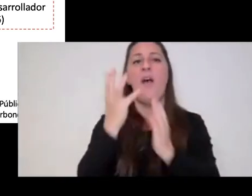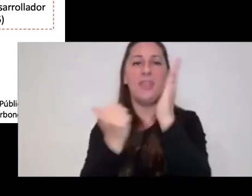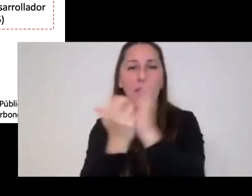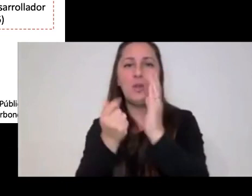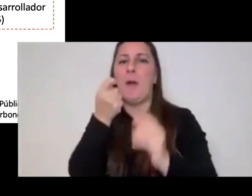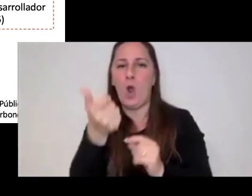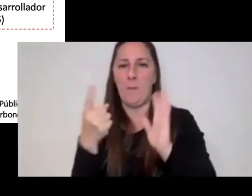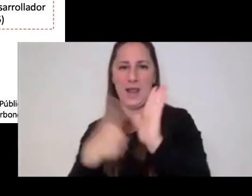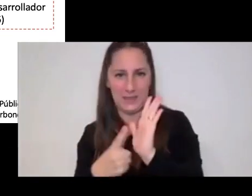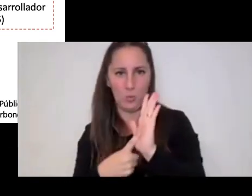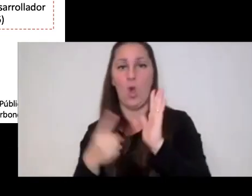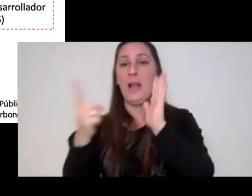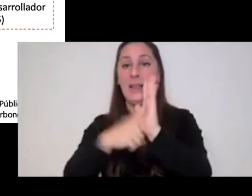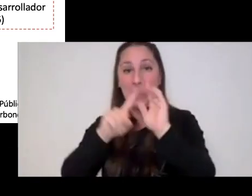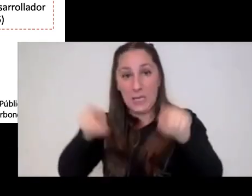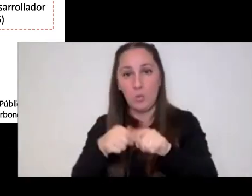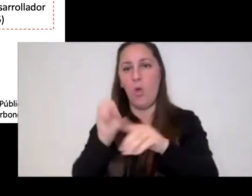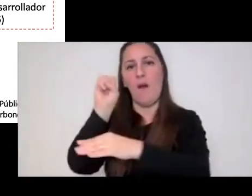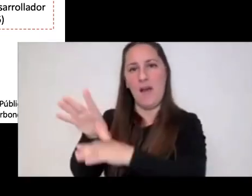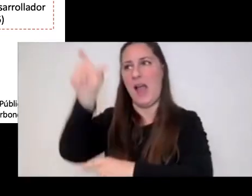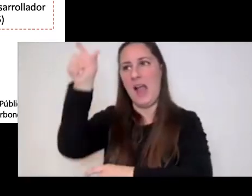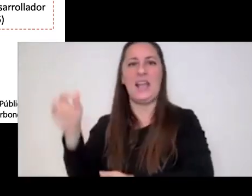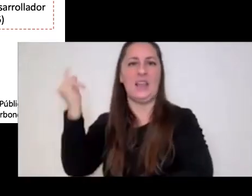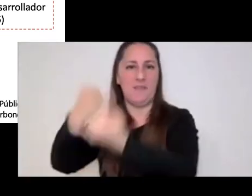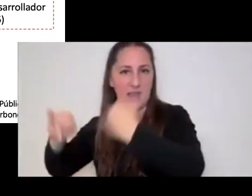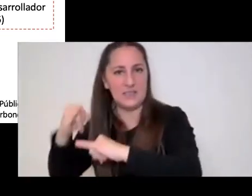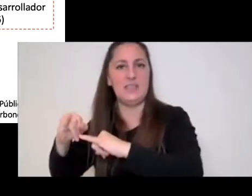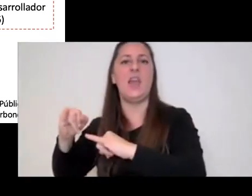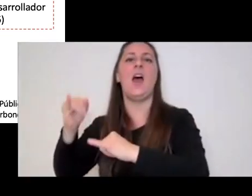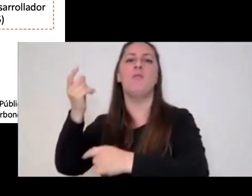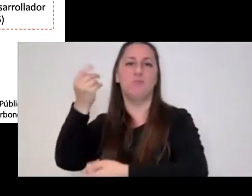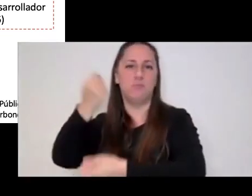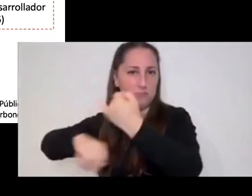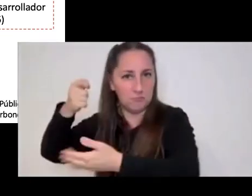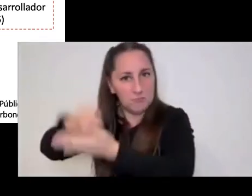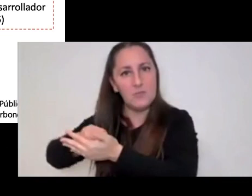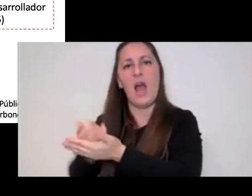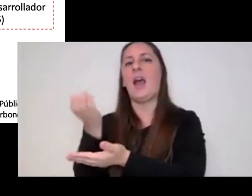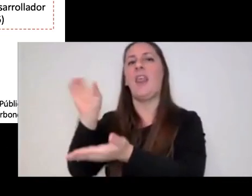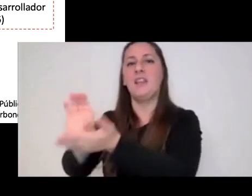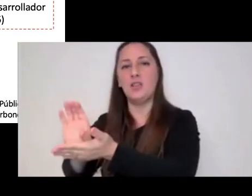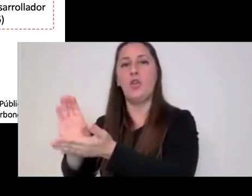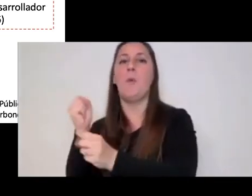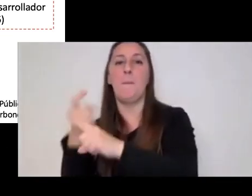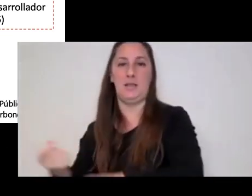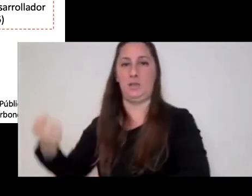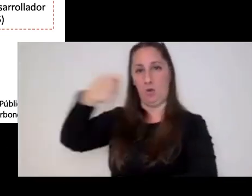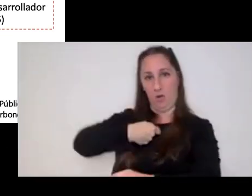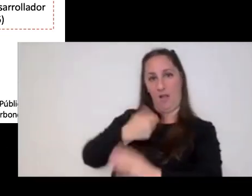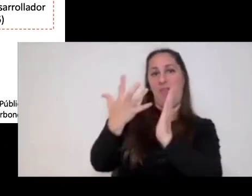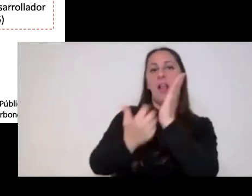Los títulos van al agente financiero, se realiza la operación financiera, acreditación de vuelta por los pesos, débito por los pesos para llevarlo al